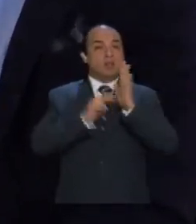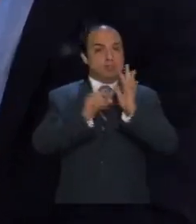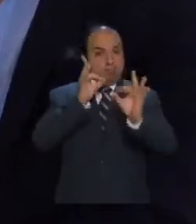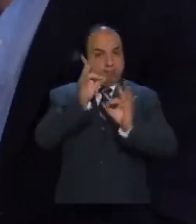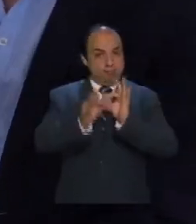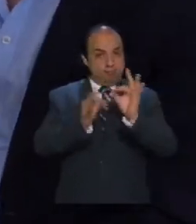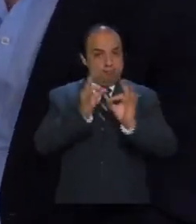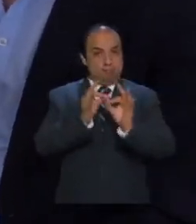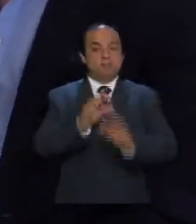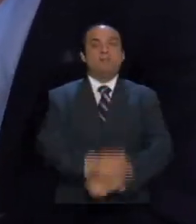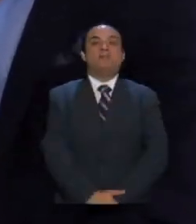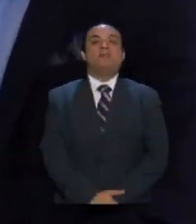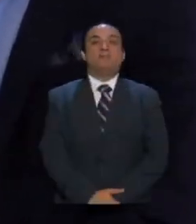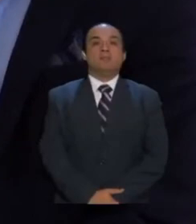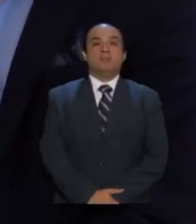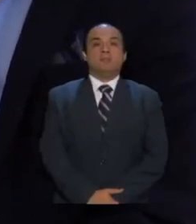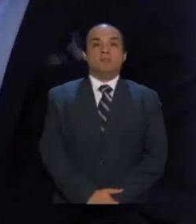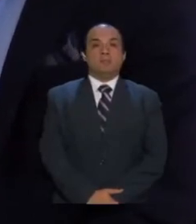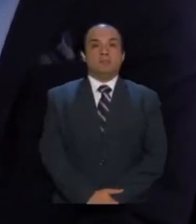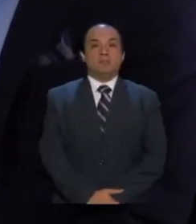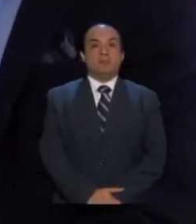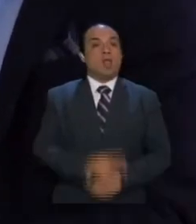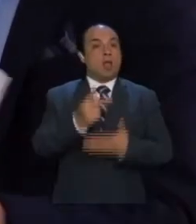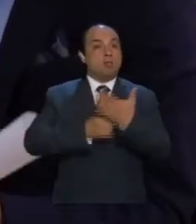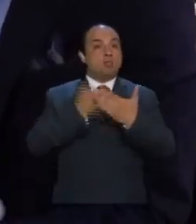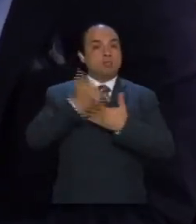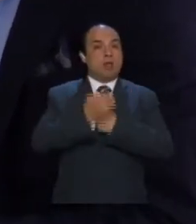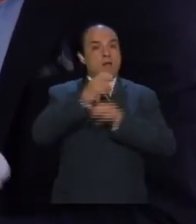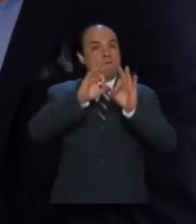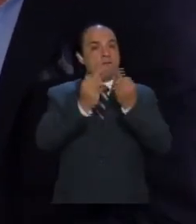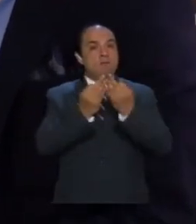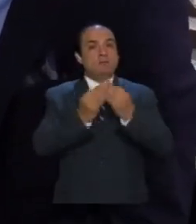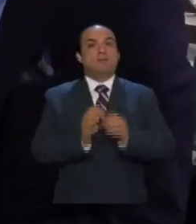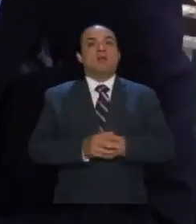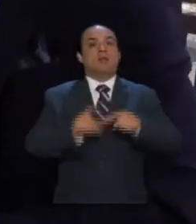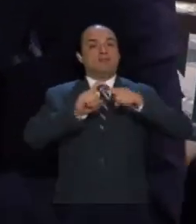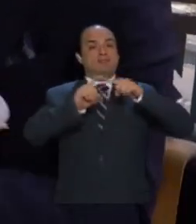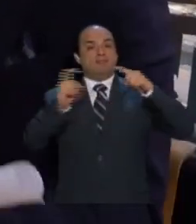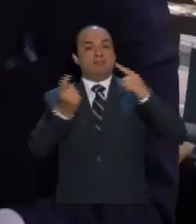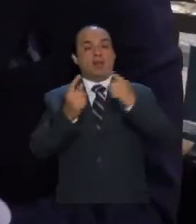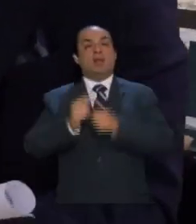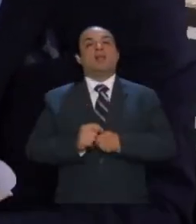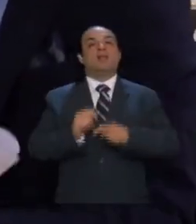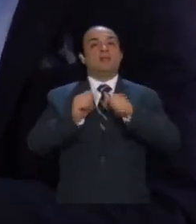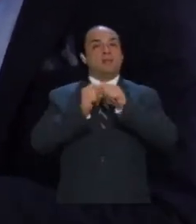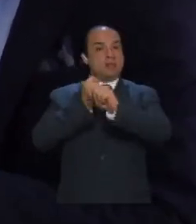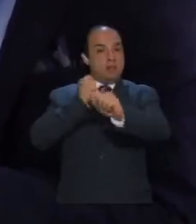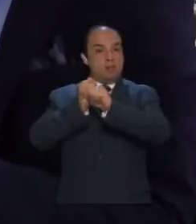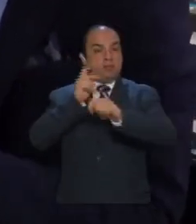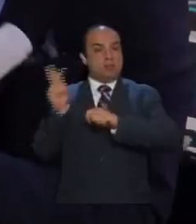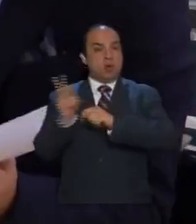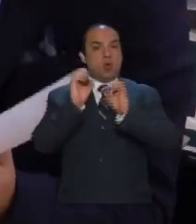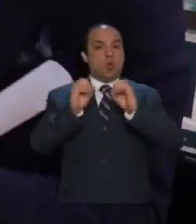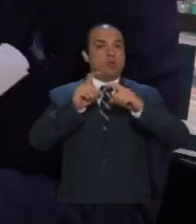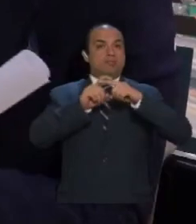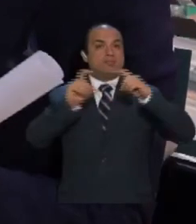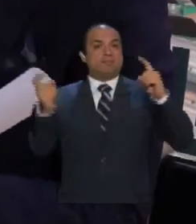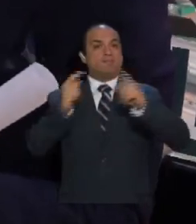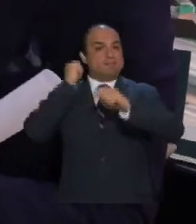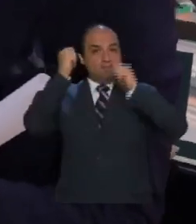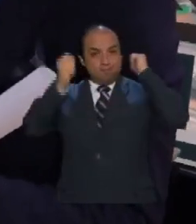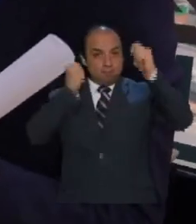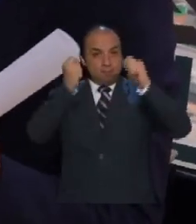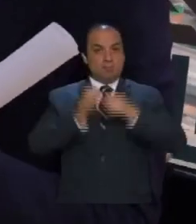Sí, para hacer un proyecto de este tipo, un teleférico de transporte público o un teleférico turístico, la